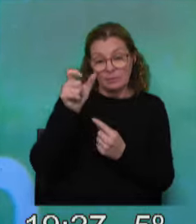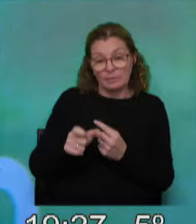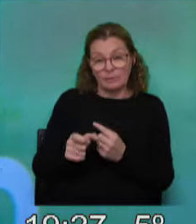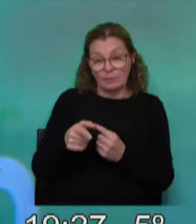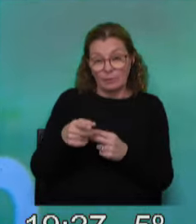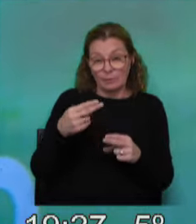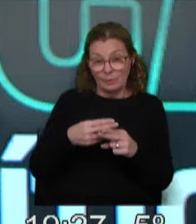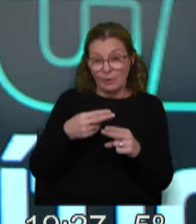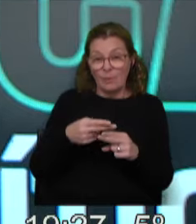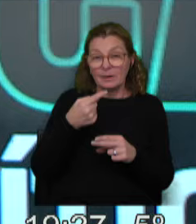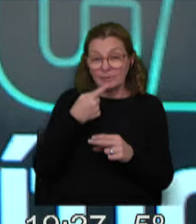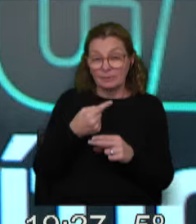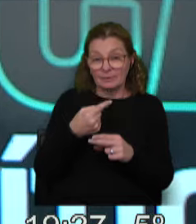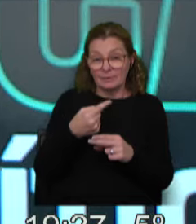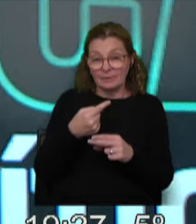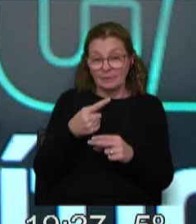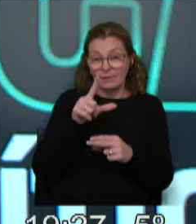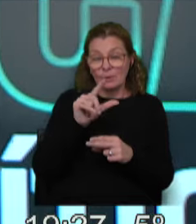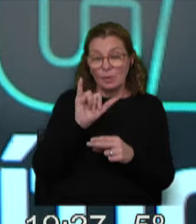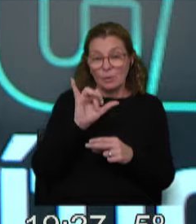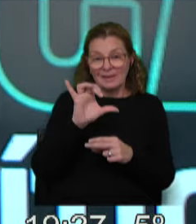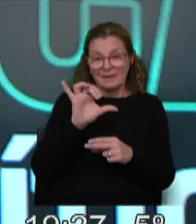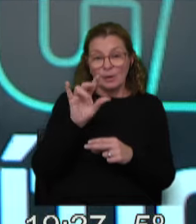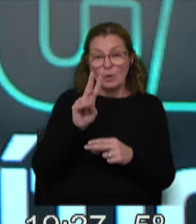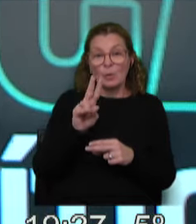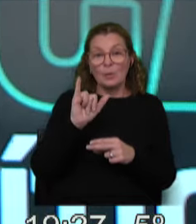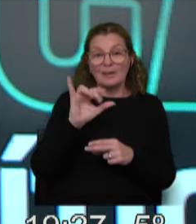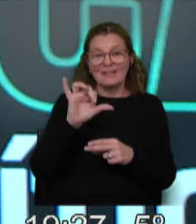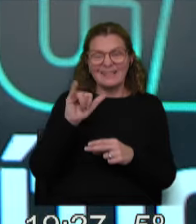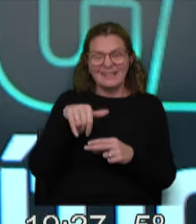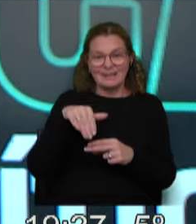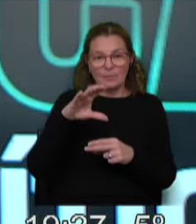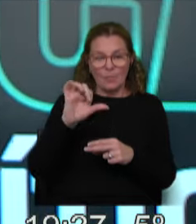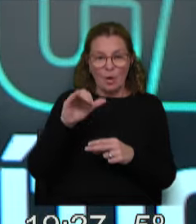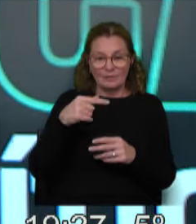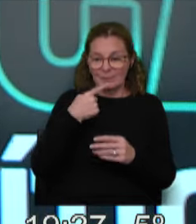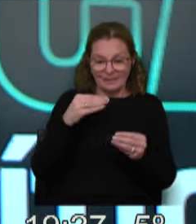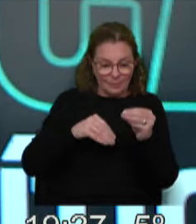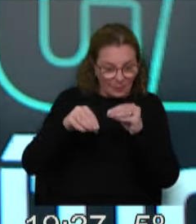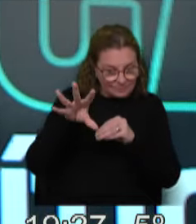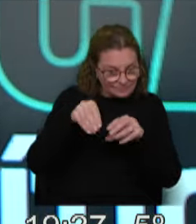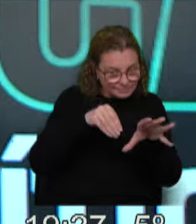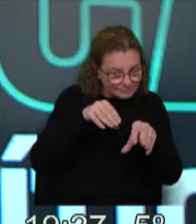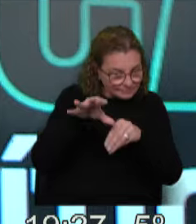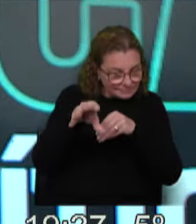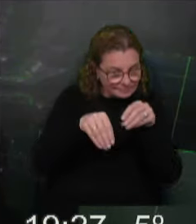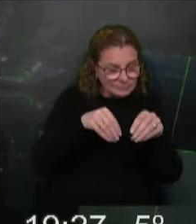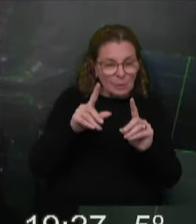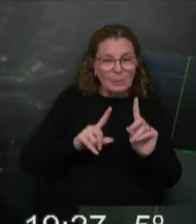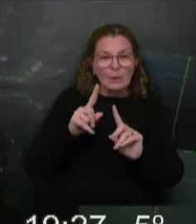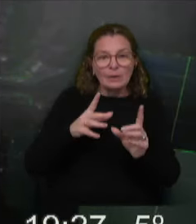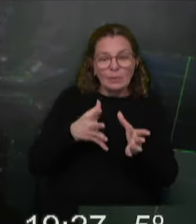pusiste un nombre a ese fenómeno bueno es es el luisis moo digamos no decir sí el luisis se ha ido configurando como una como una corriente